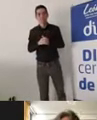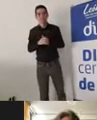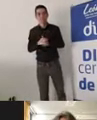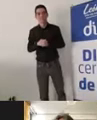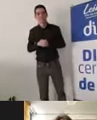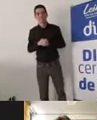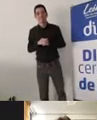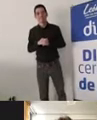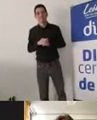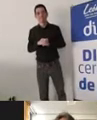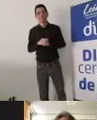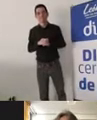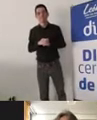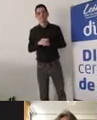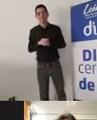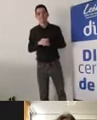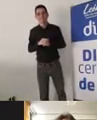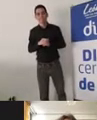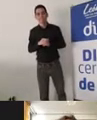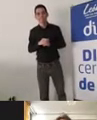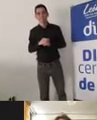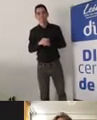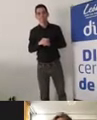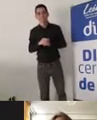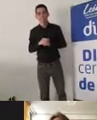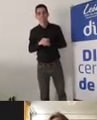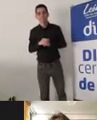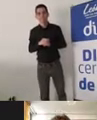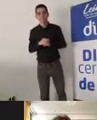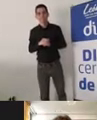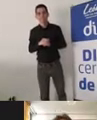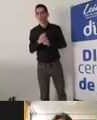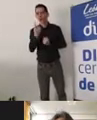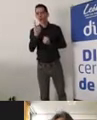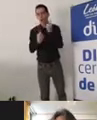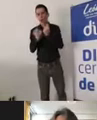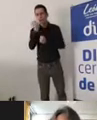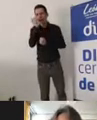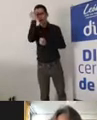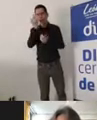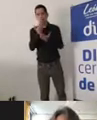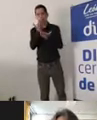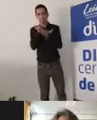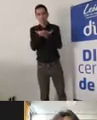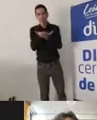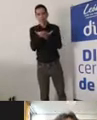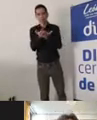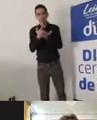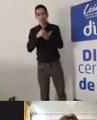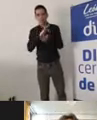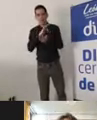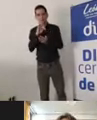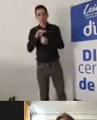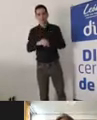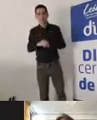Y esto para dejar algunos elementos teóricos en esta conversación, concluyendo, creo que nos quedan como 10 minutos. ¿Qué es lo que tenemos